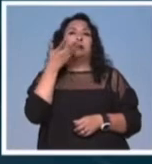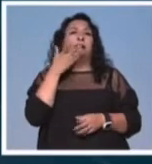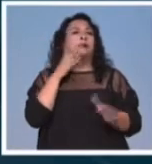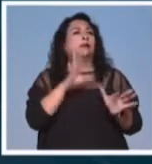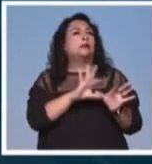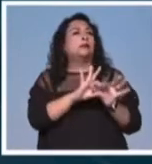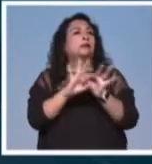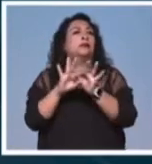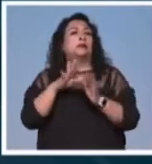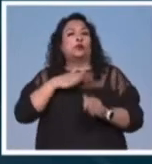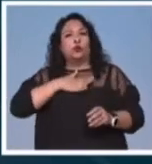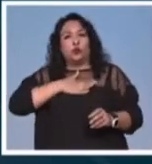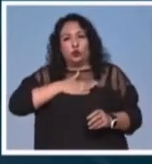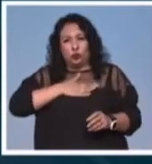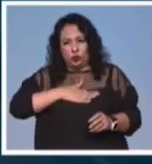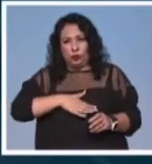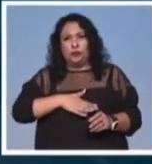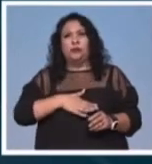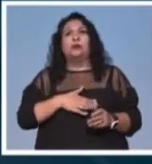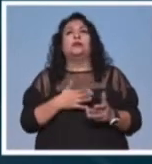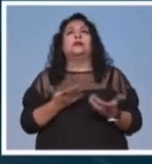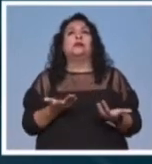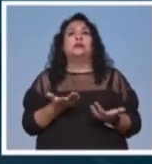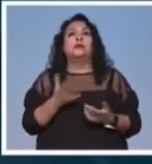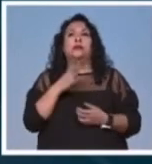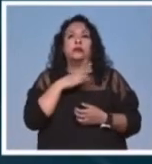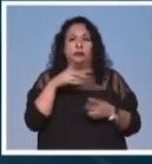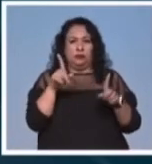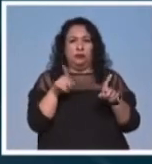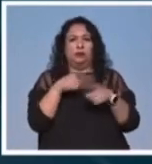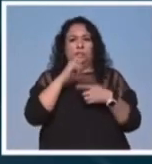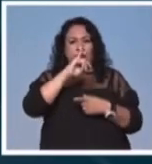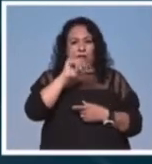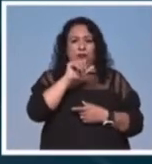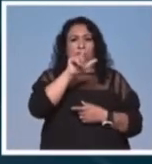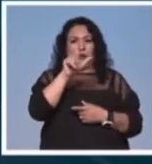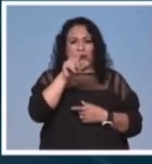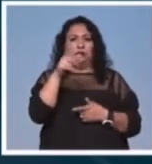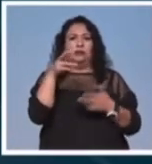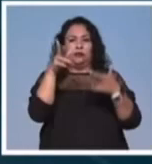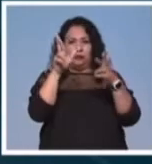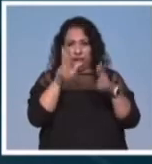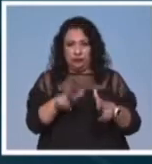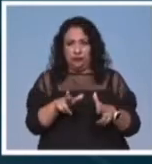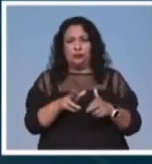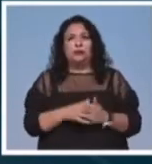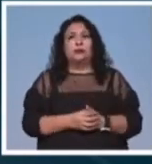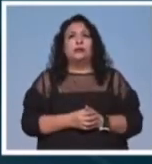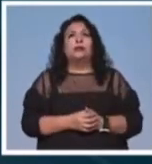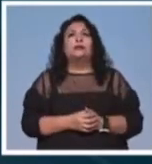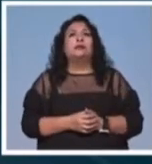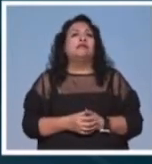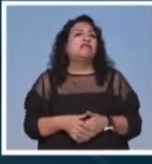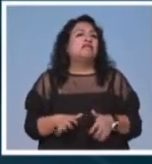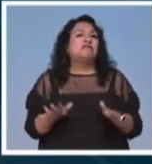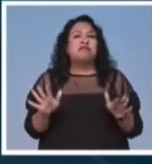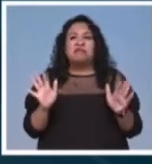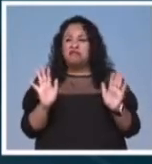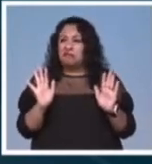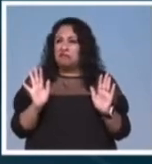la democracia que la música de jazz representa. Y